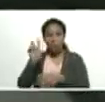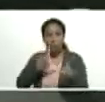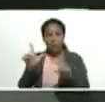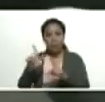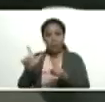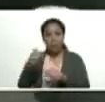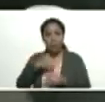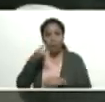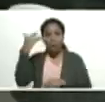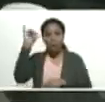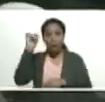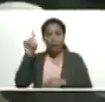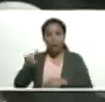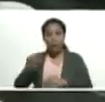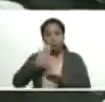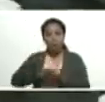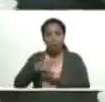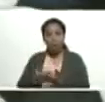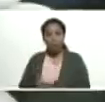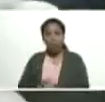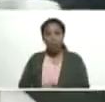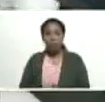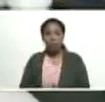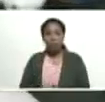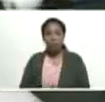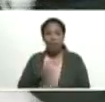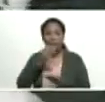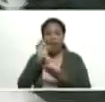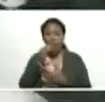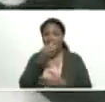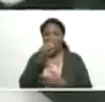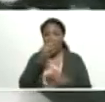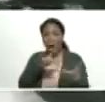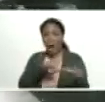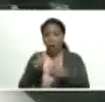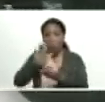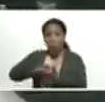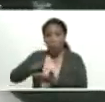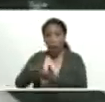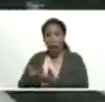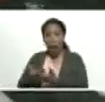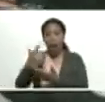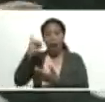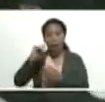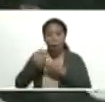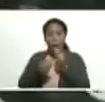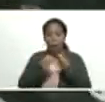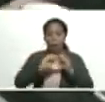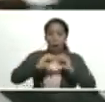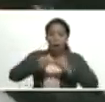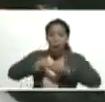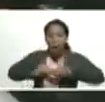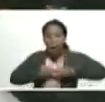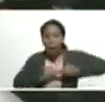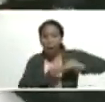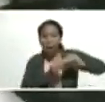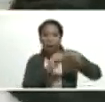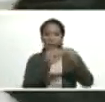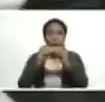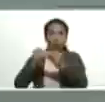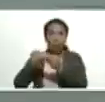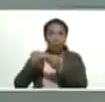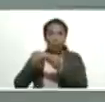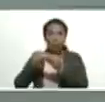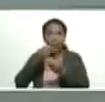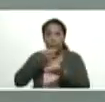aquí nuestra tostadora. Luego de que el café verde ha sido tostado, tenemos el proceso de molienda, donde efectivamente el